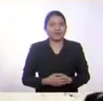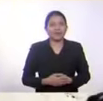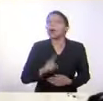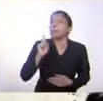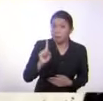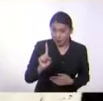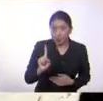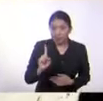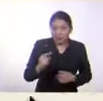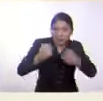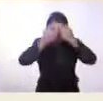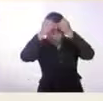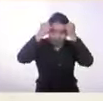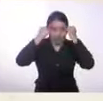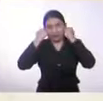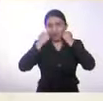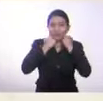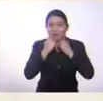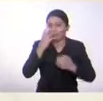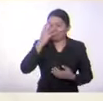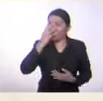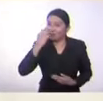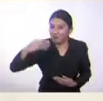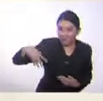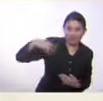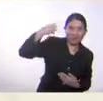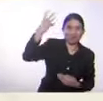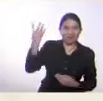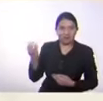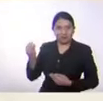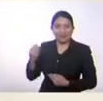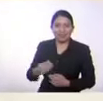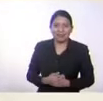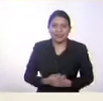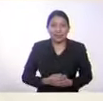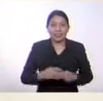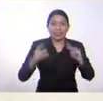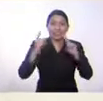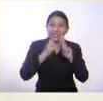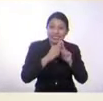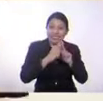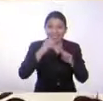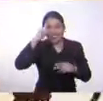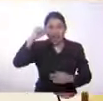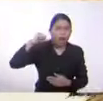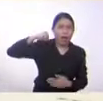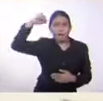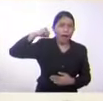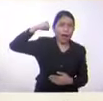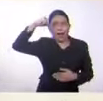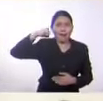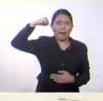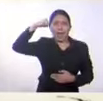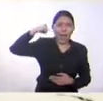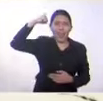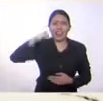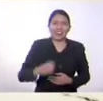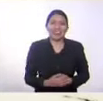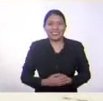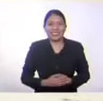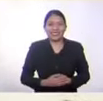Primero, nos disfrazamos de coatí. Segundo, creamos la comparsa de un coatí para carnaval.